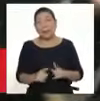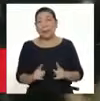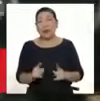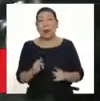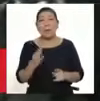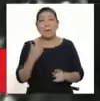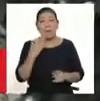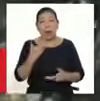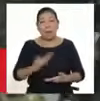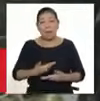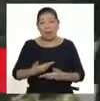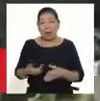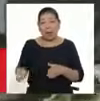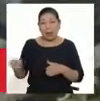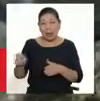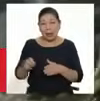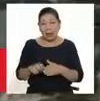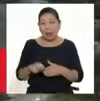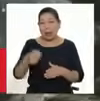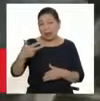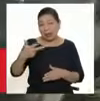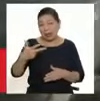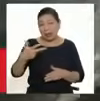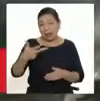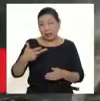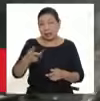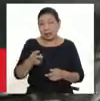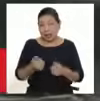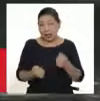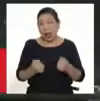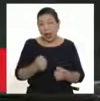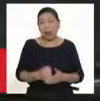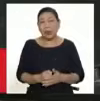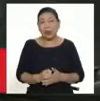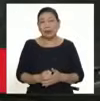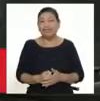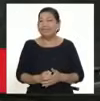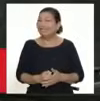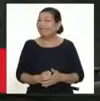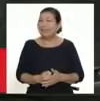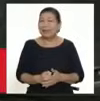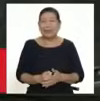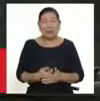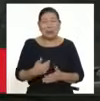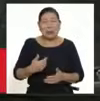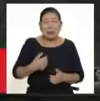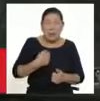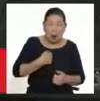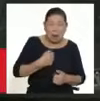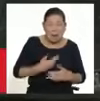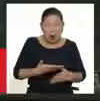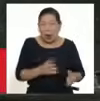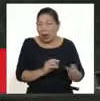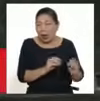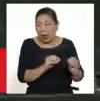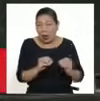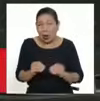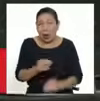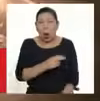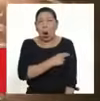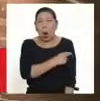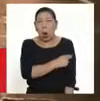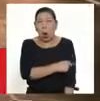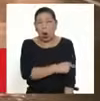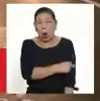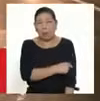Una madre y su bebé, que viajaban en un tercer vehículo involucrado en el accidente, terminaron con policontusiones y fueron evacuados a un